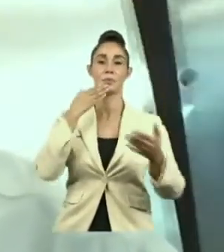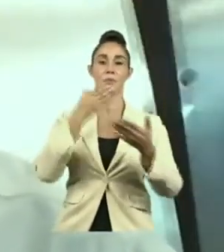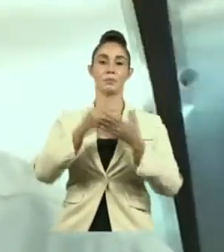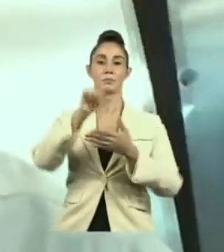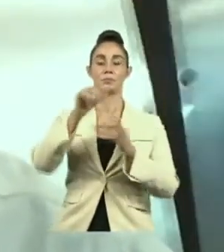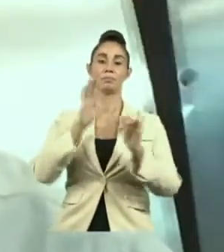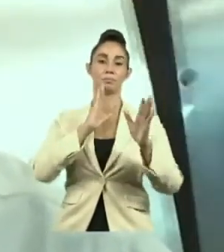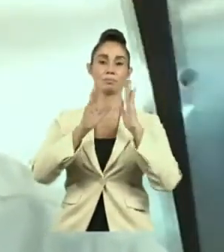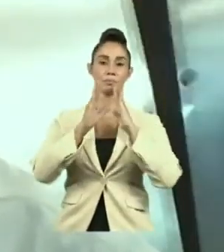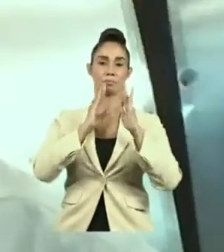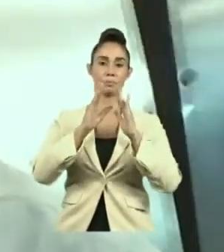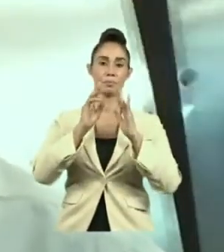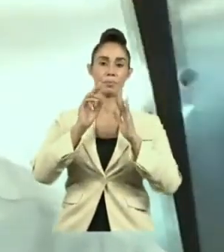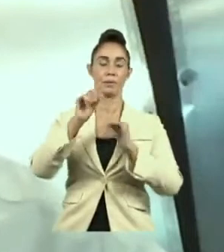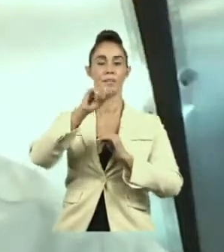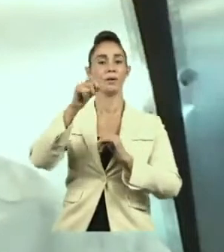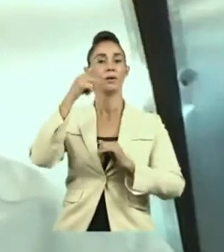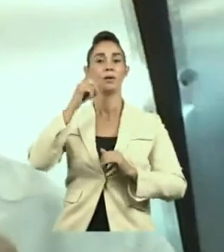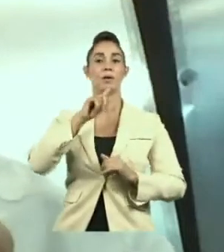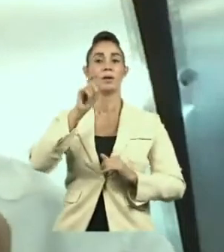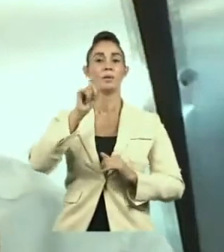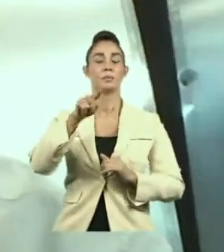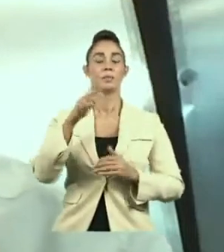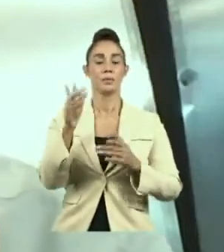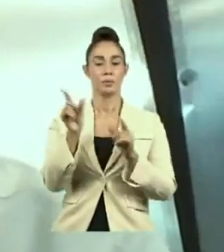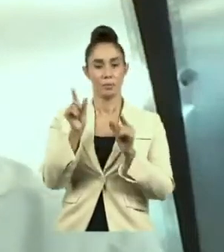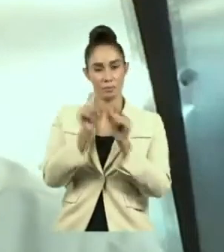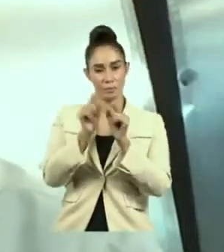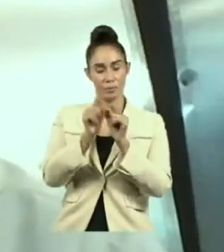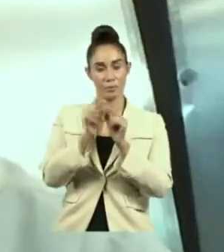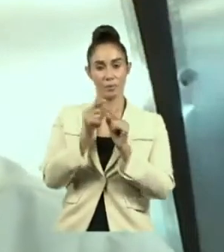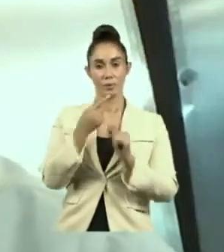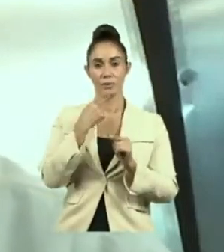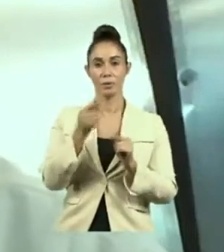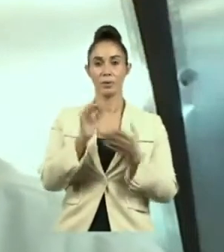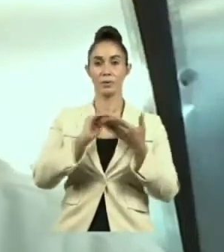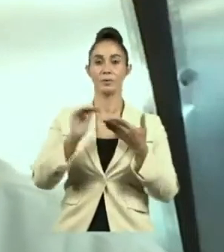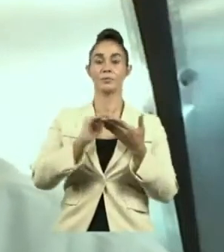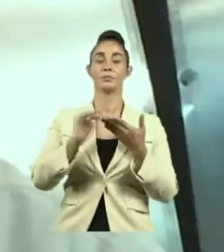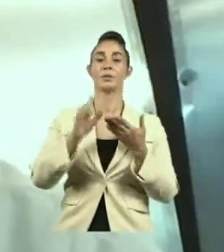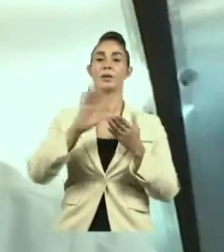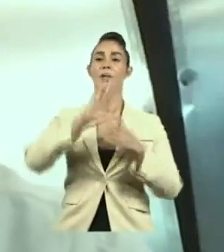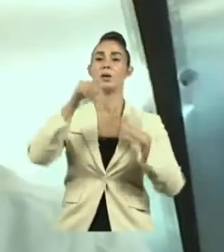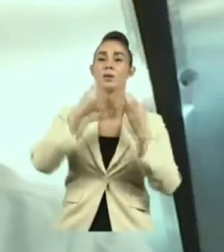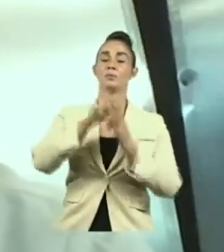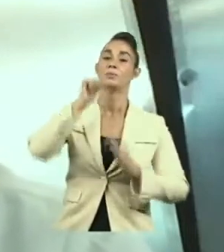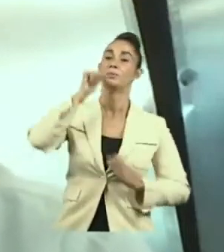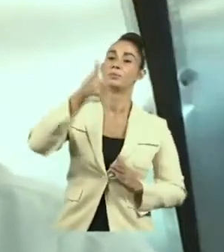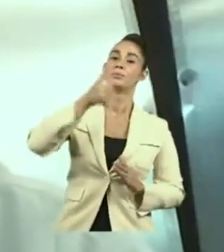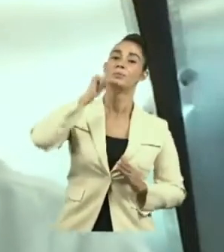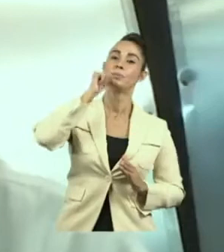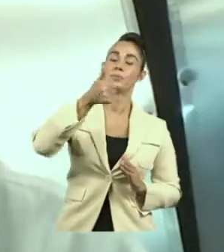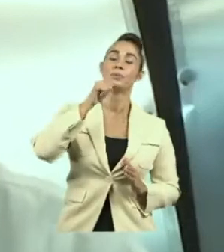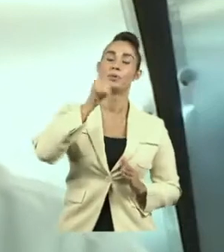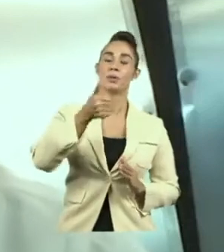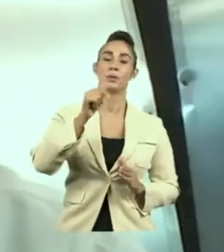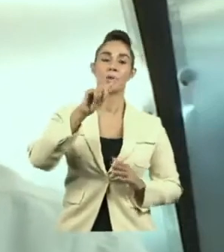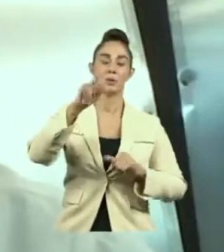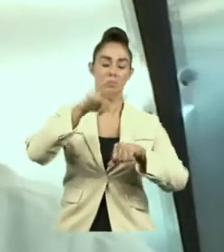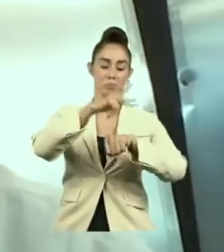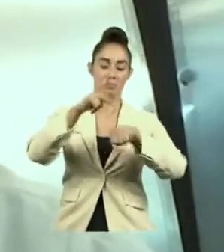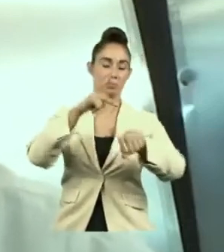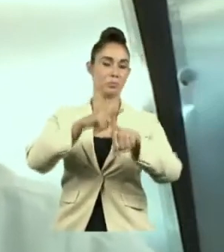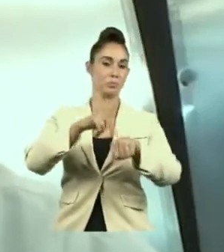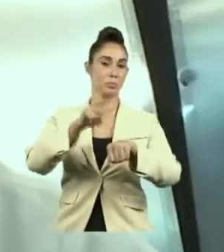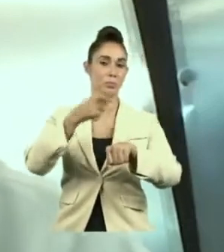señor ministro una sugerencia pequeña y me disculpa cuando usted hace su alocución todos los días en en términos de las provincias